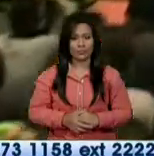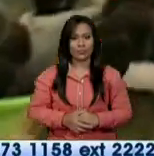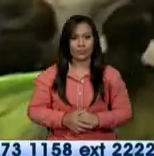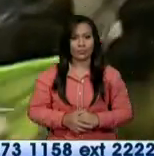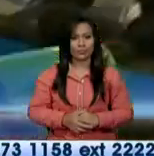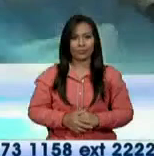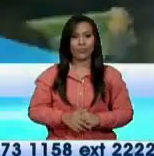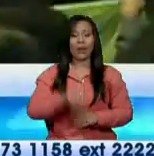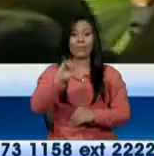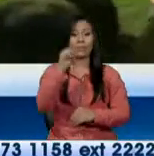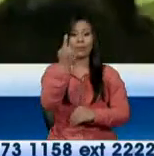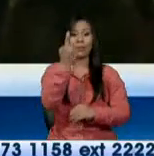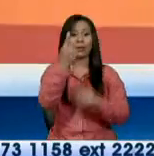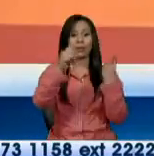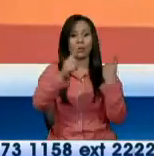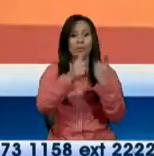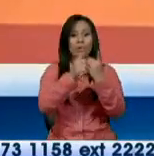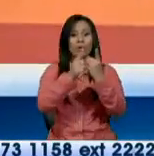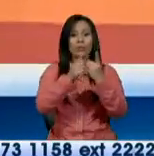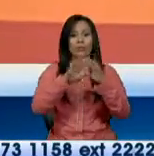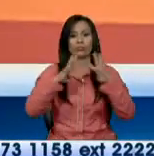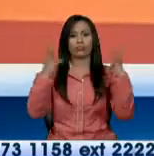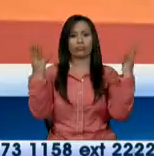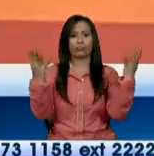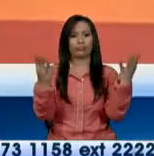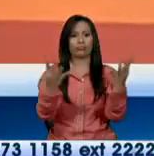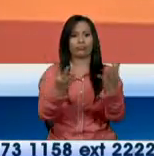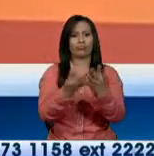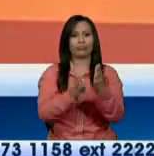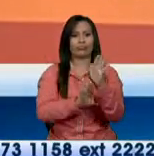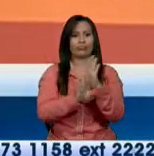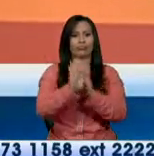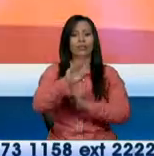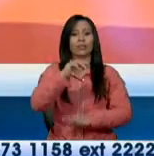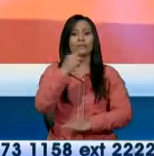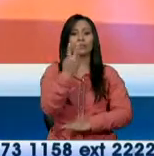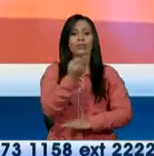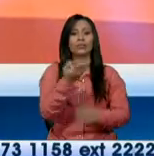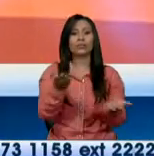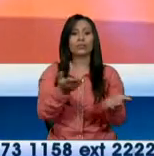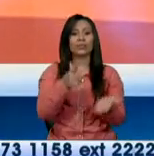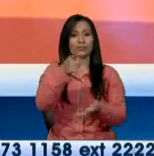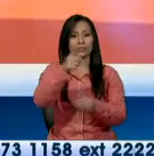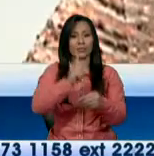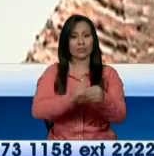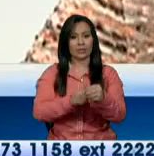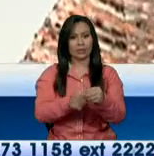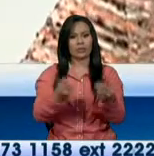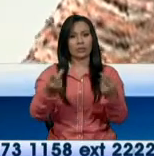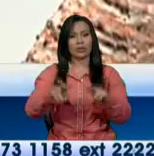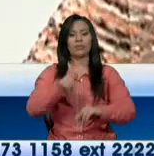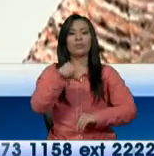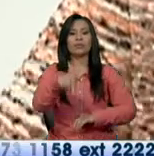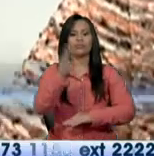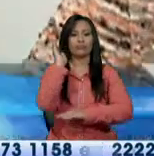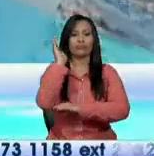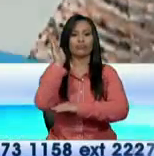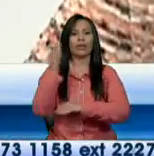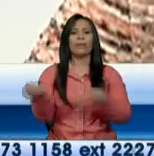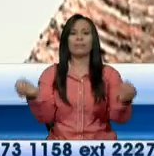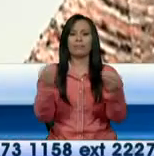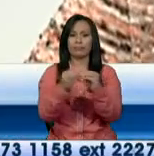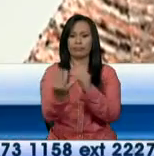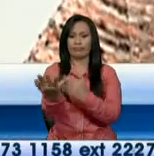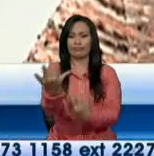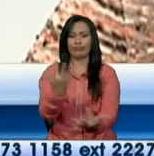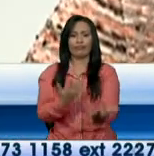Al igual que el primer encuentro latinoamericano progresista, el AP, el segundo también se desarrollará en la ciudad de Quito. Esta vez con más invitados, más